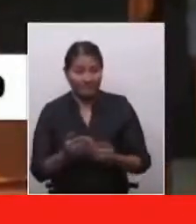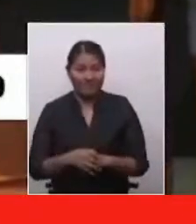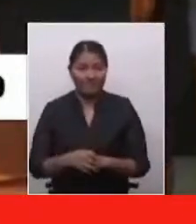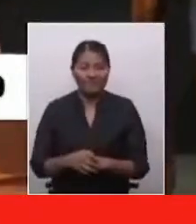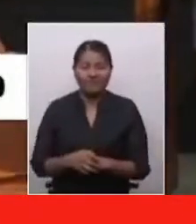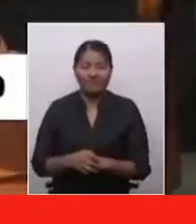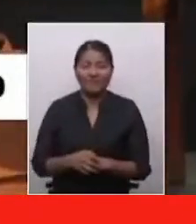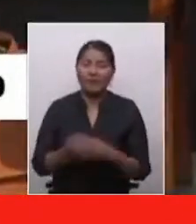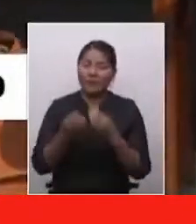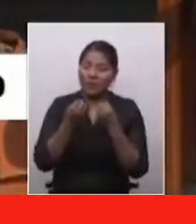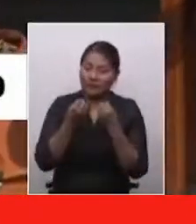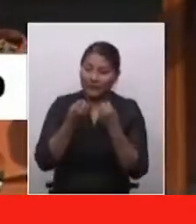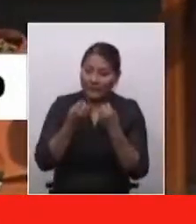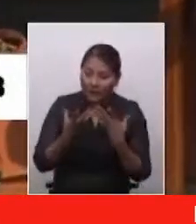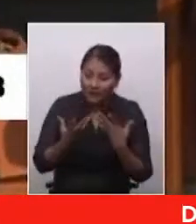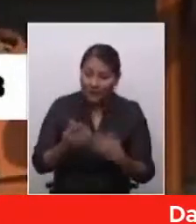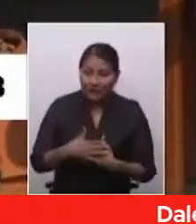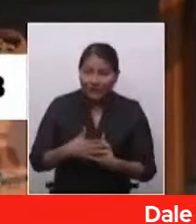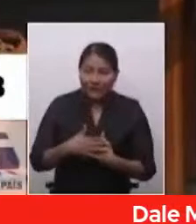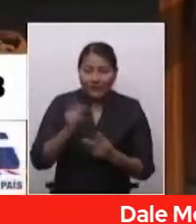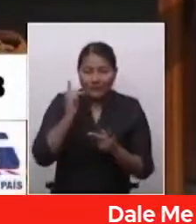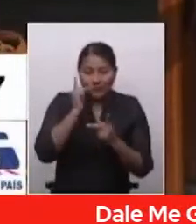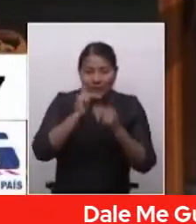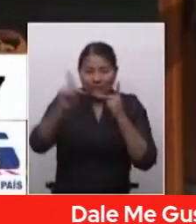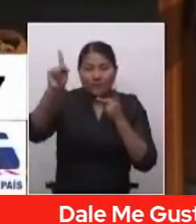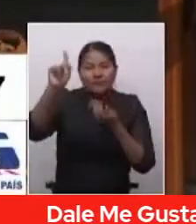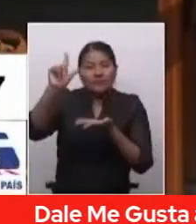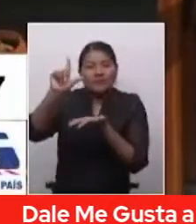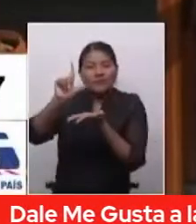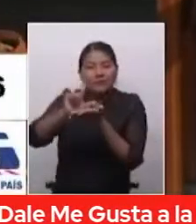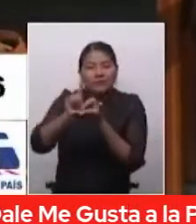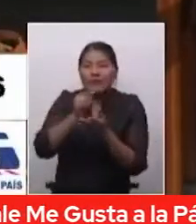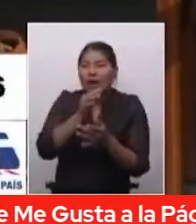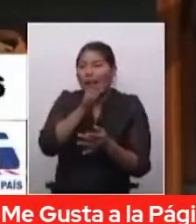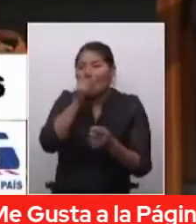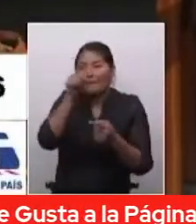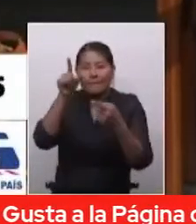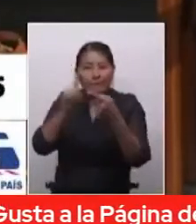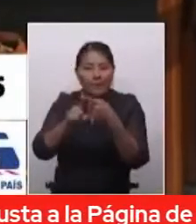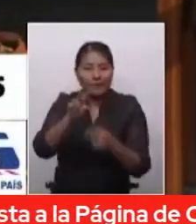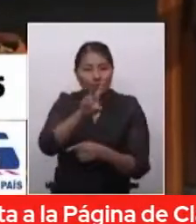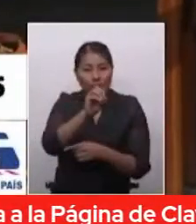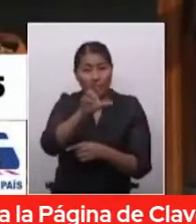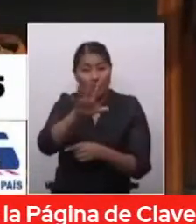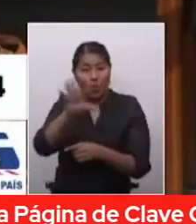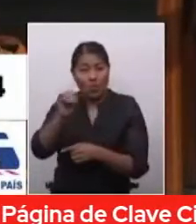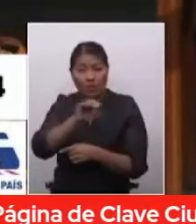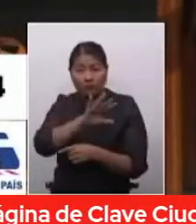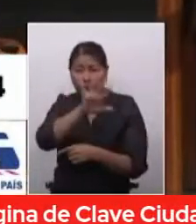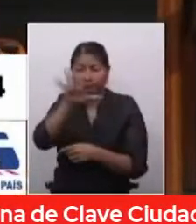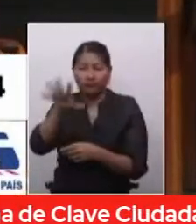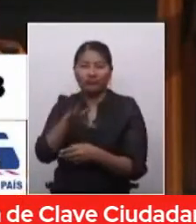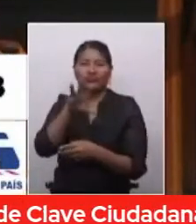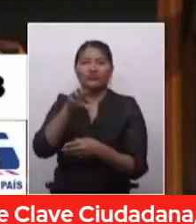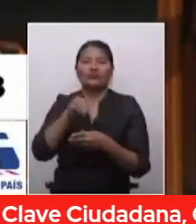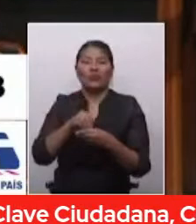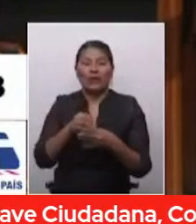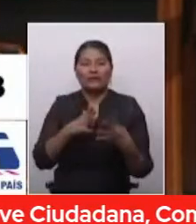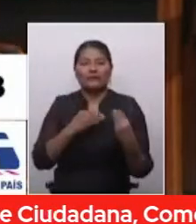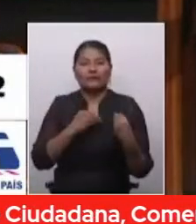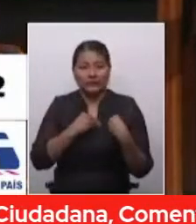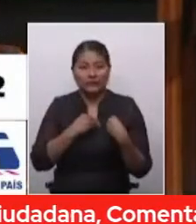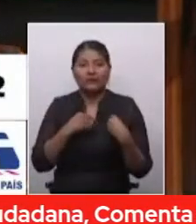Bueno, mi visión de Lima al 2050 es que Lima se convierta en un modelo de